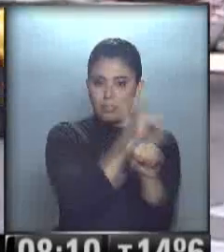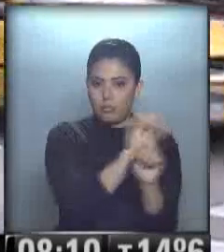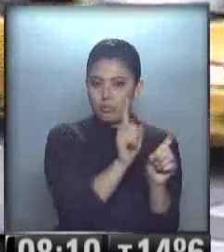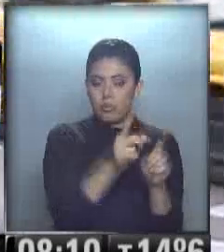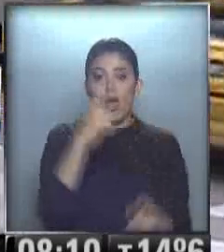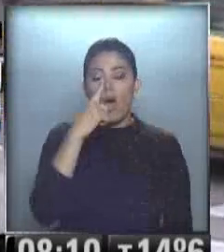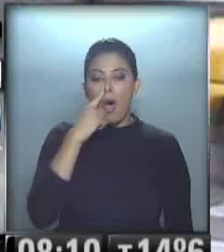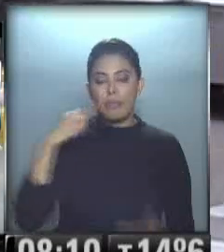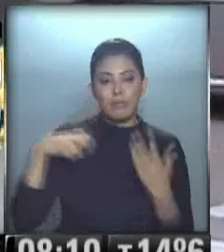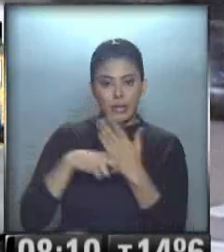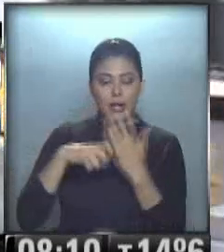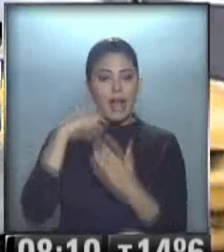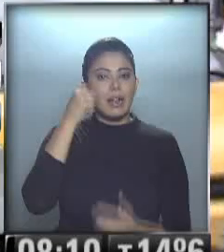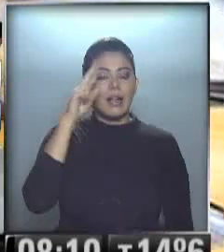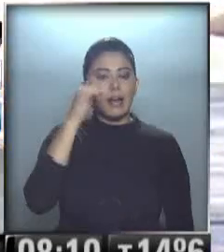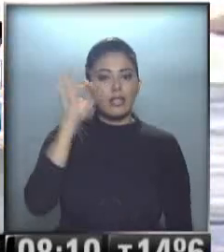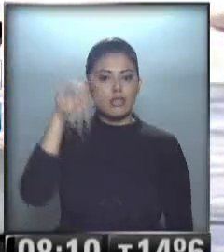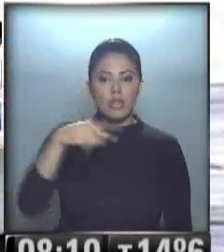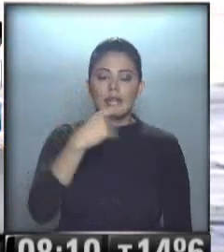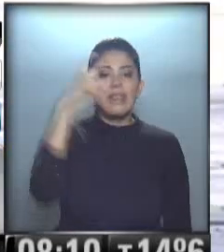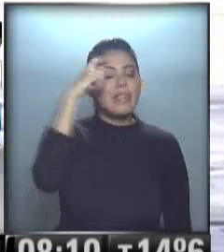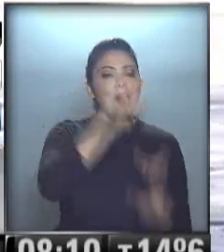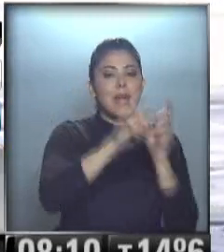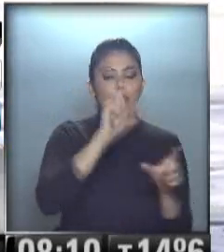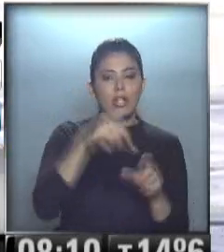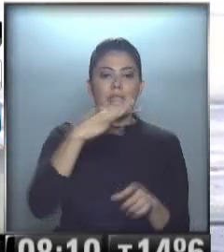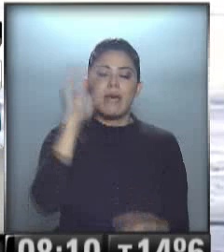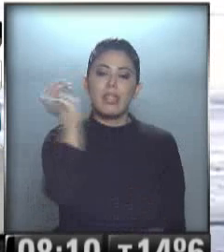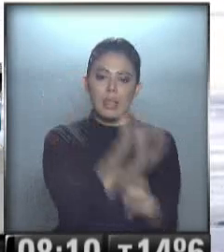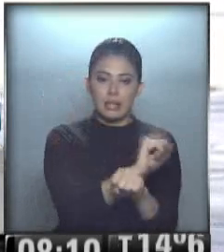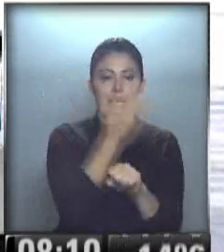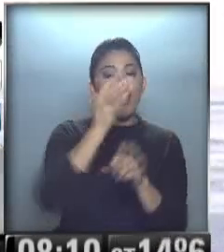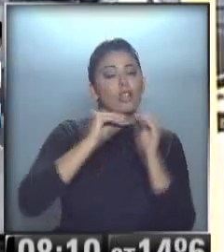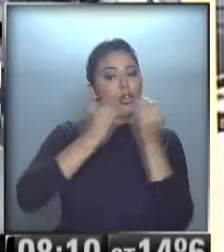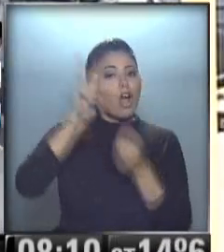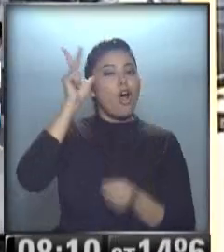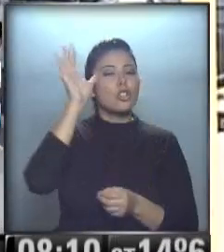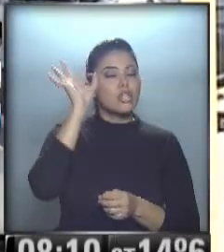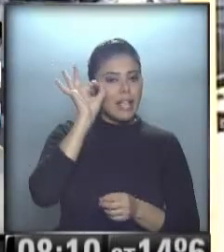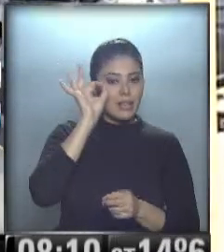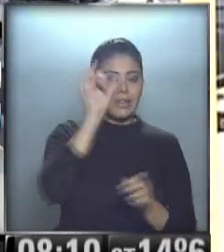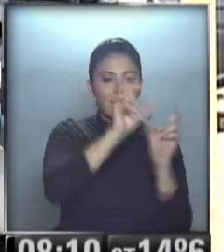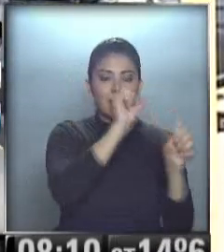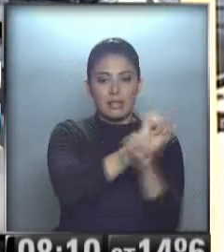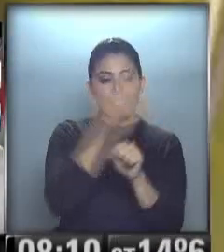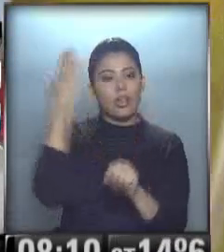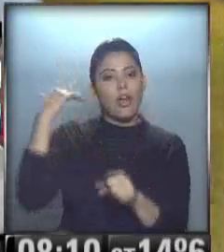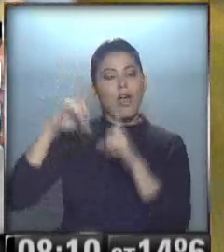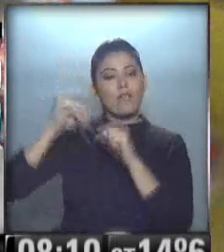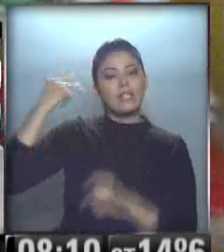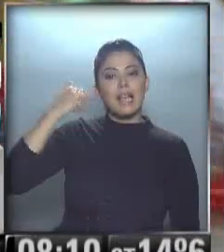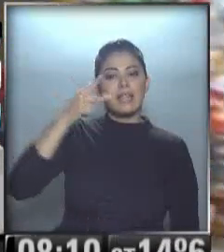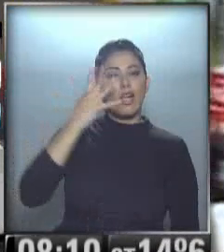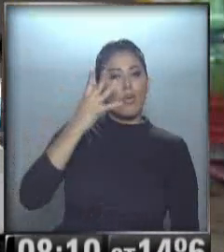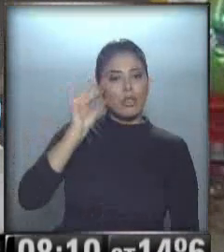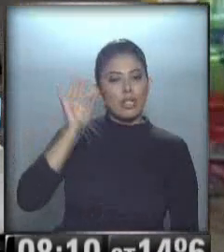fiscal Raúl Garzón dispuso la prisión preventiva de 10 de los 80 imputados por los saqueos que tuvieron lugar el 3 y 4 de diciembre durante la huelga